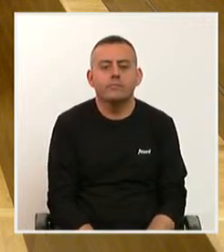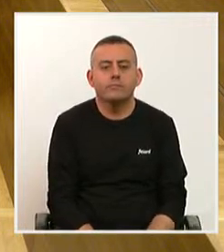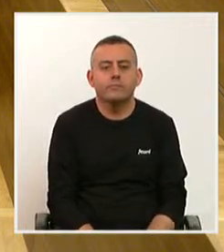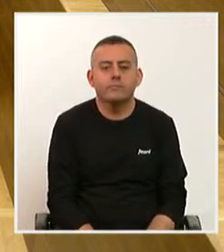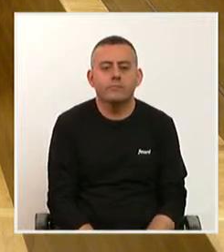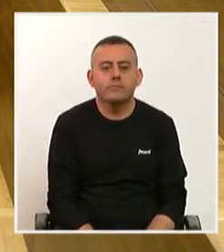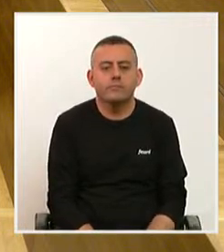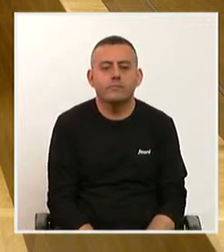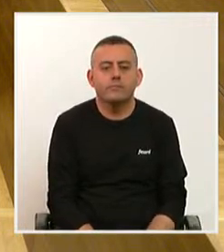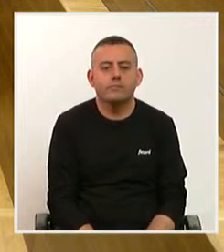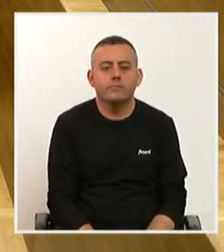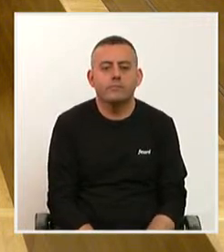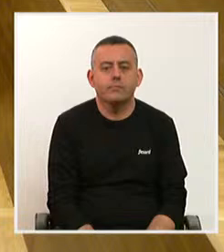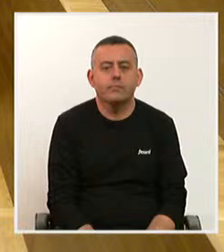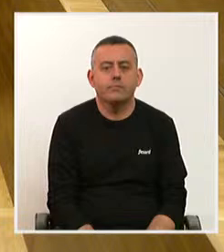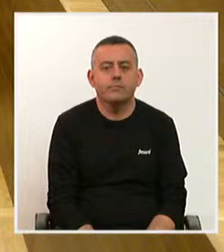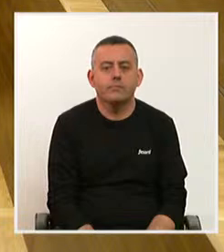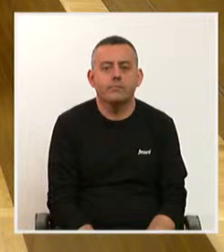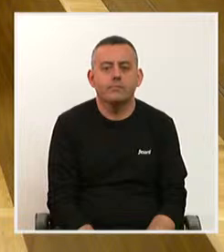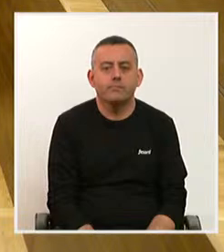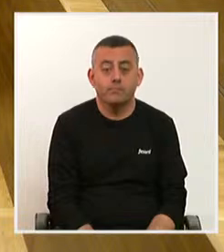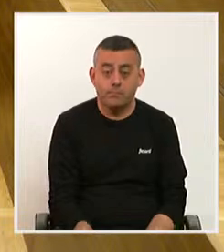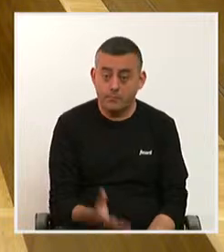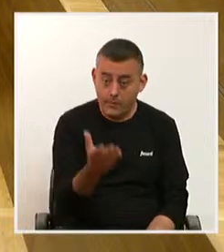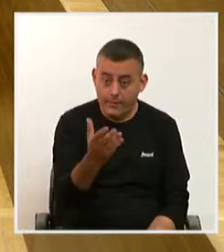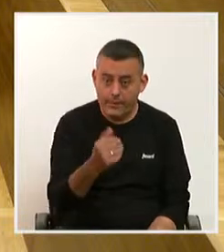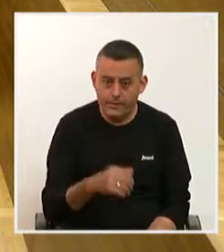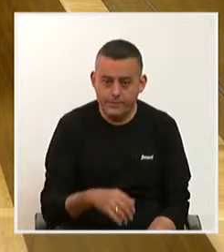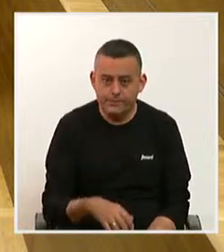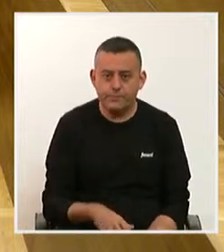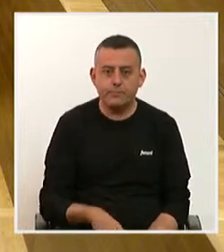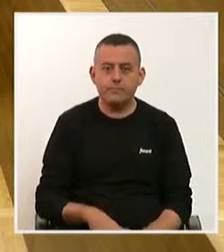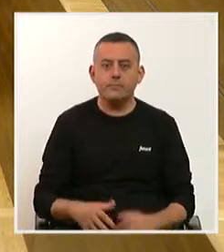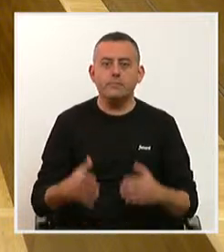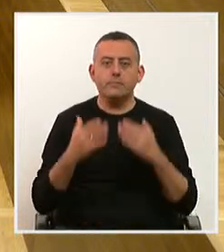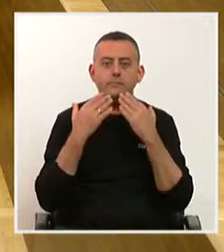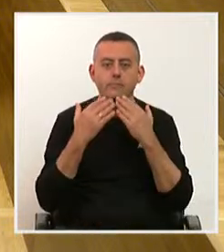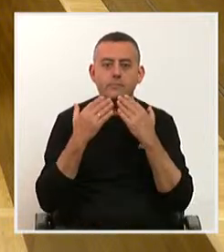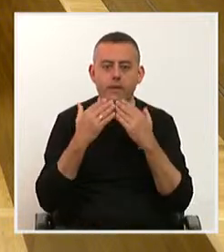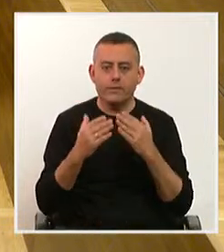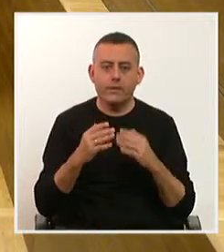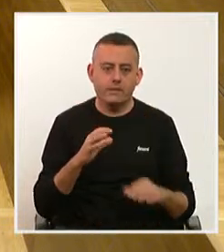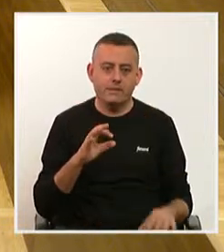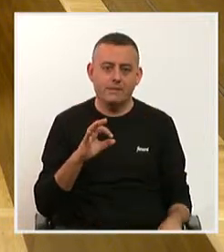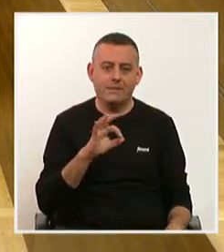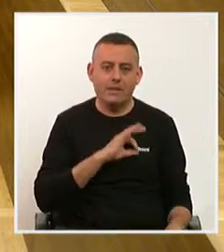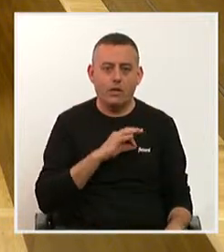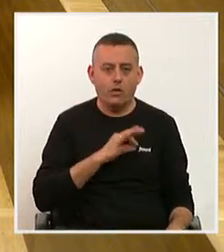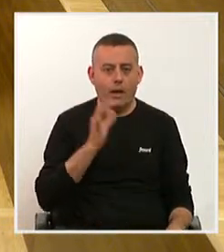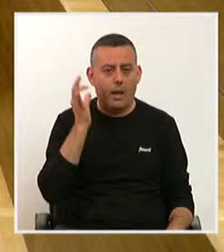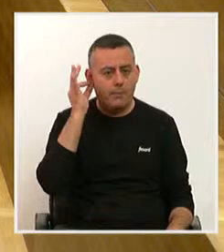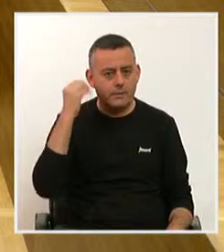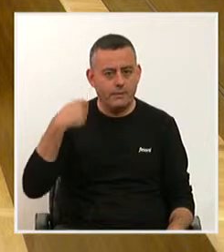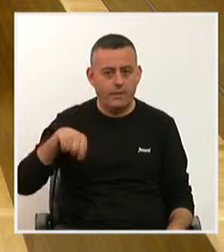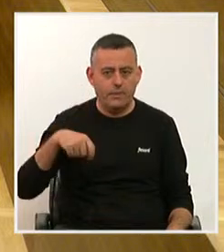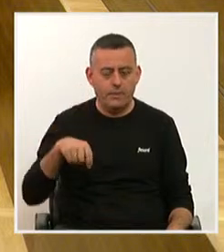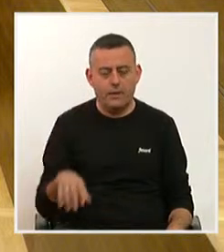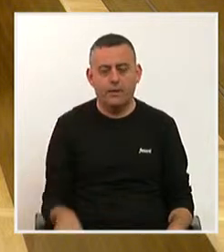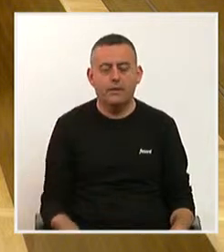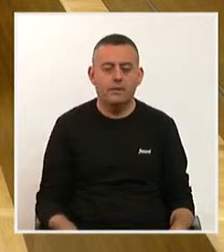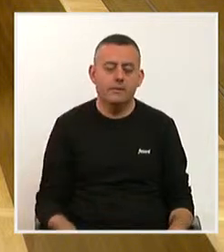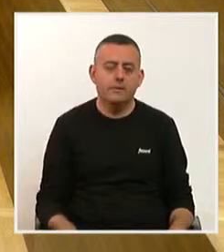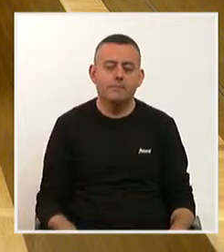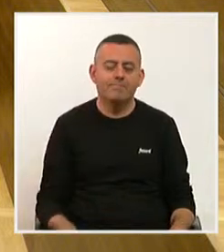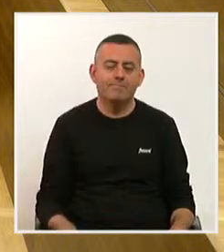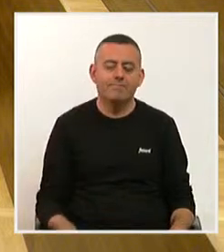Llanos Cuando quiera Muchas gracias señora presidente señor